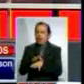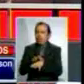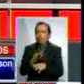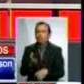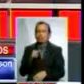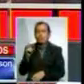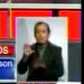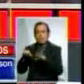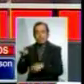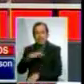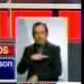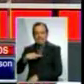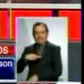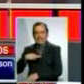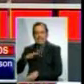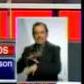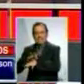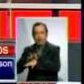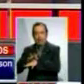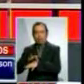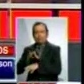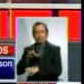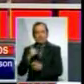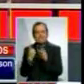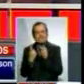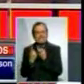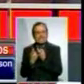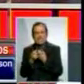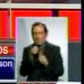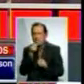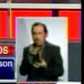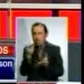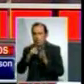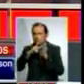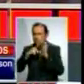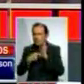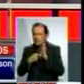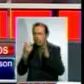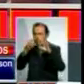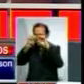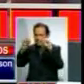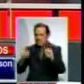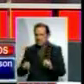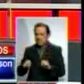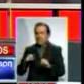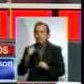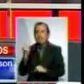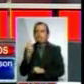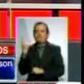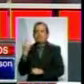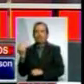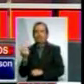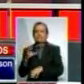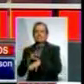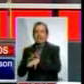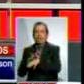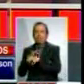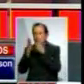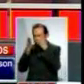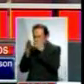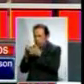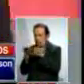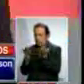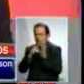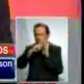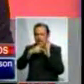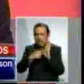propia ministra ha planteado la necesidad de reformular el sistema privado de salud hacia dónde va a apuntar